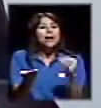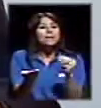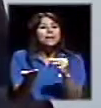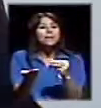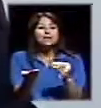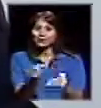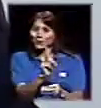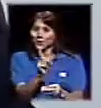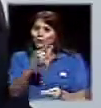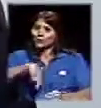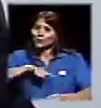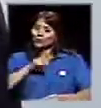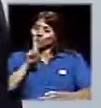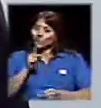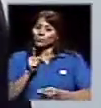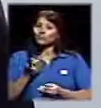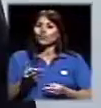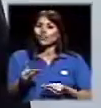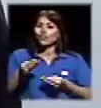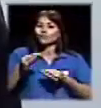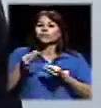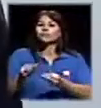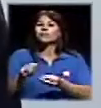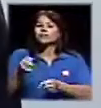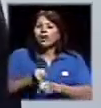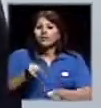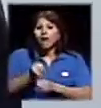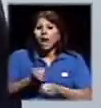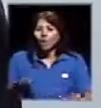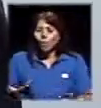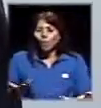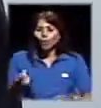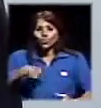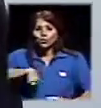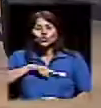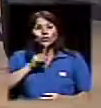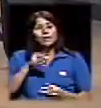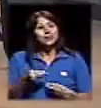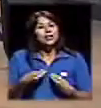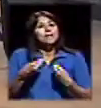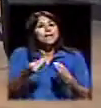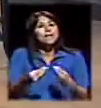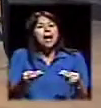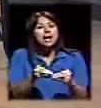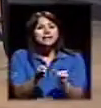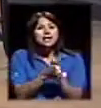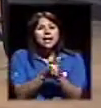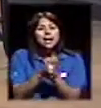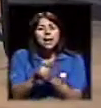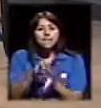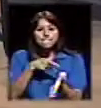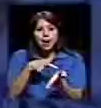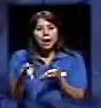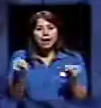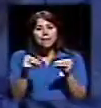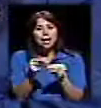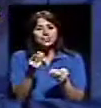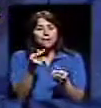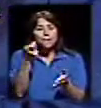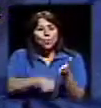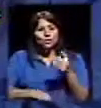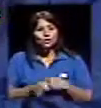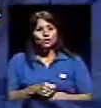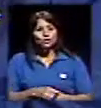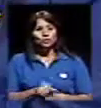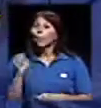es las manos del trabajo y las manos de ser más eficientes y pagar más impuestos. Por supuesto, es